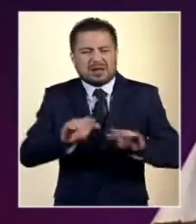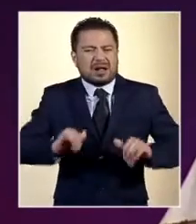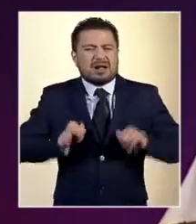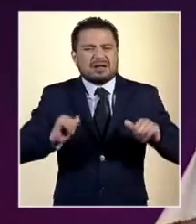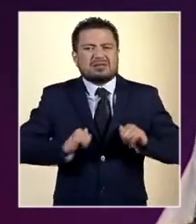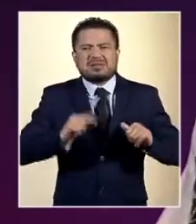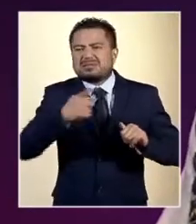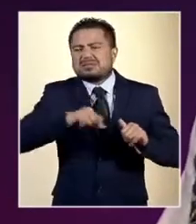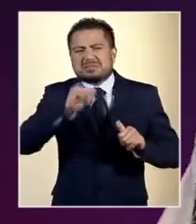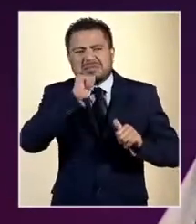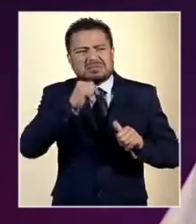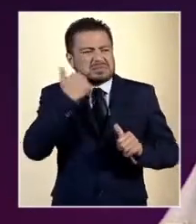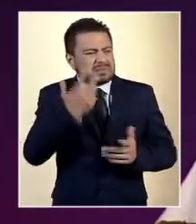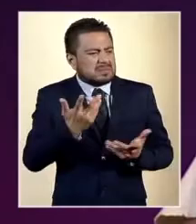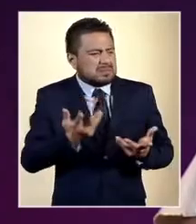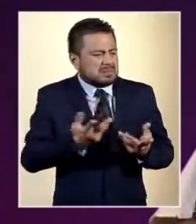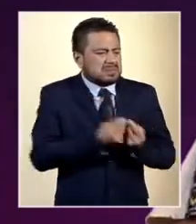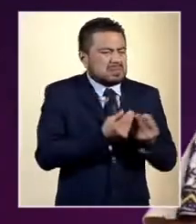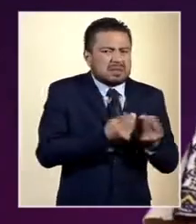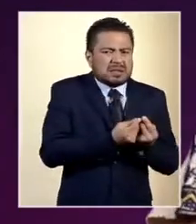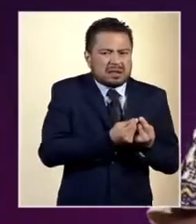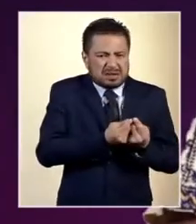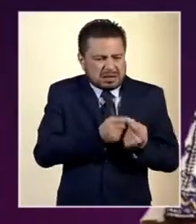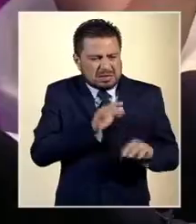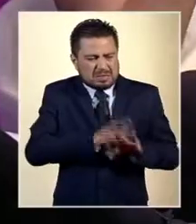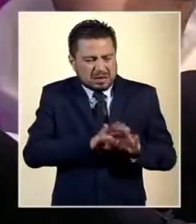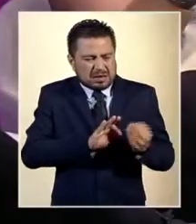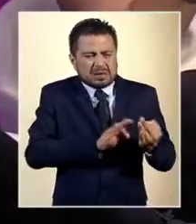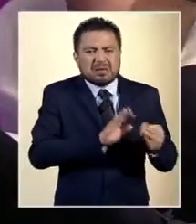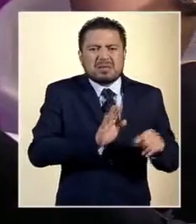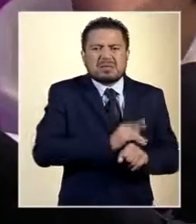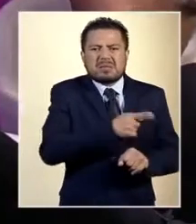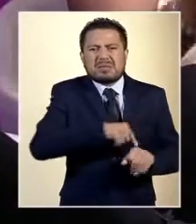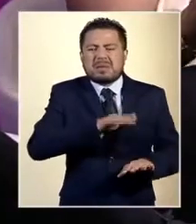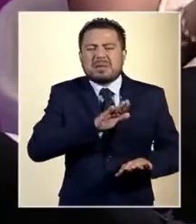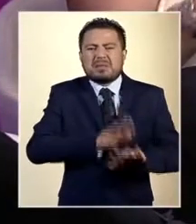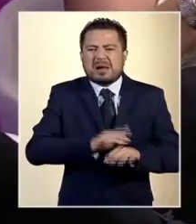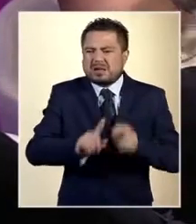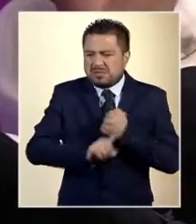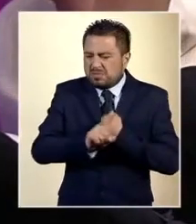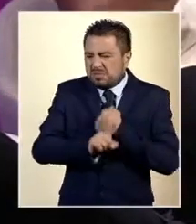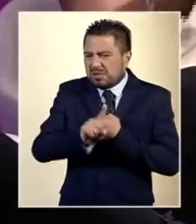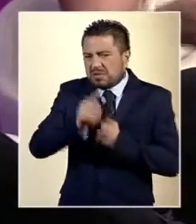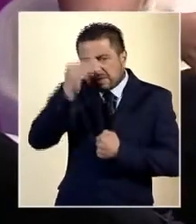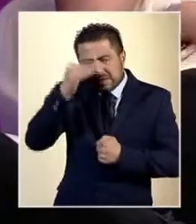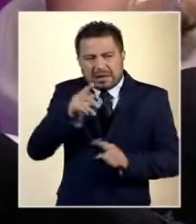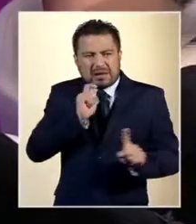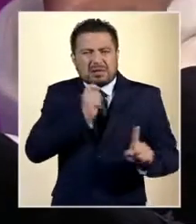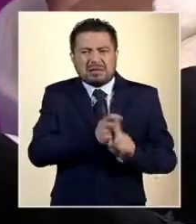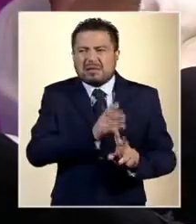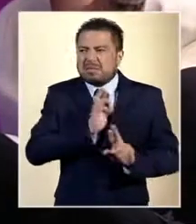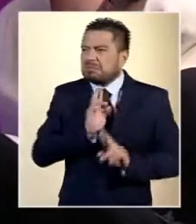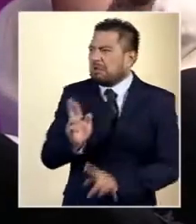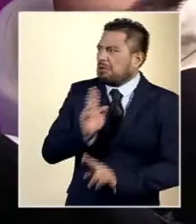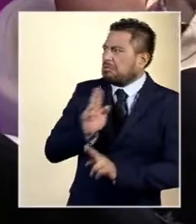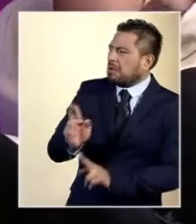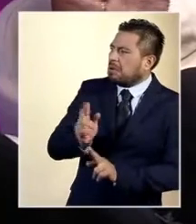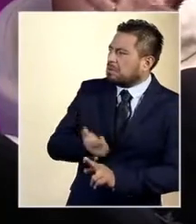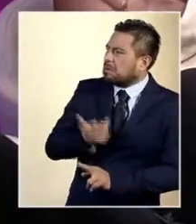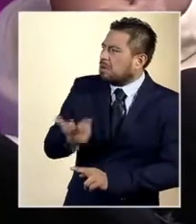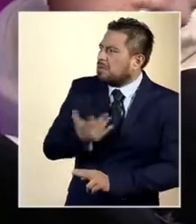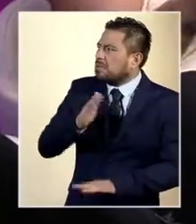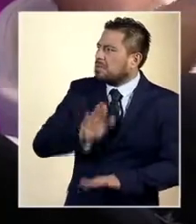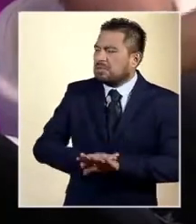adolescentes nadie quiere estar tan cerca porque son mucho más problemáticos, mucho más contestatarios, mucho